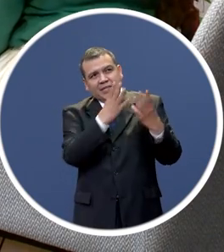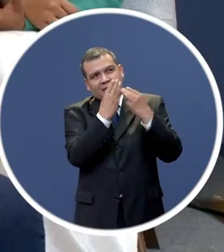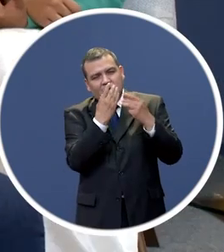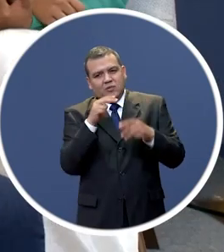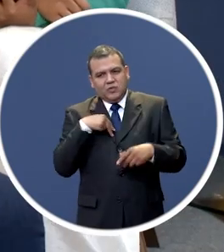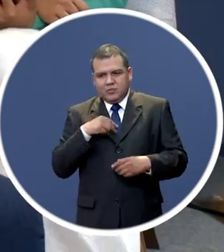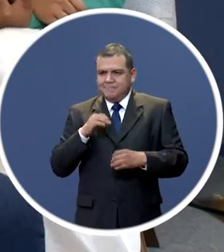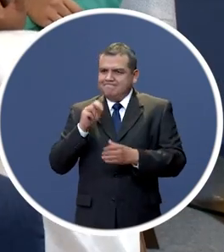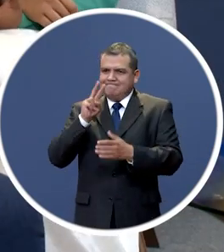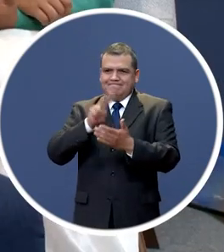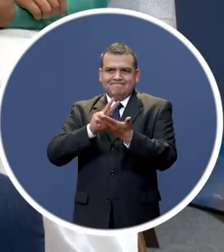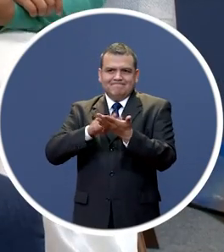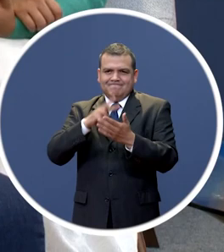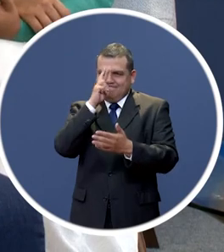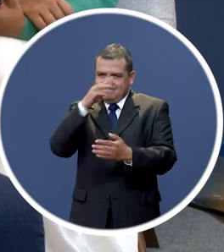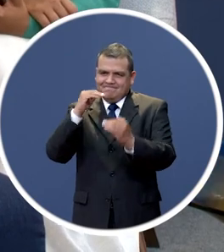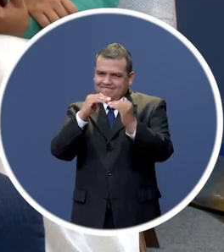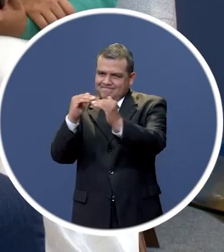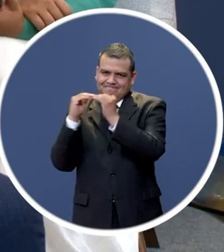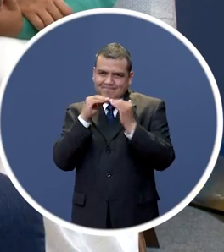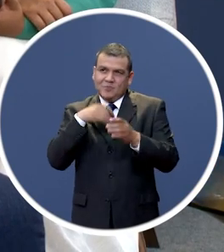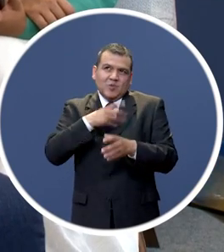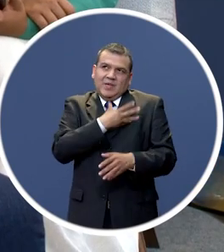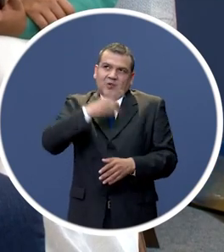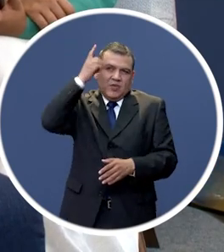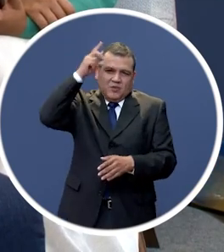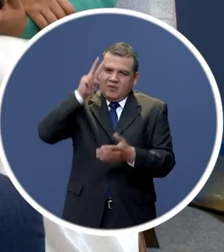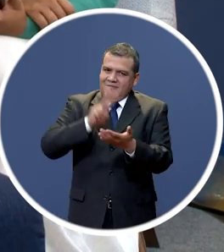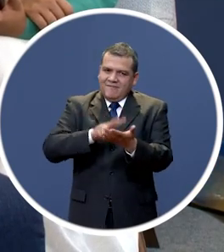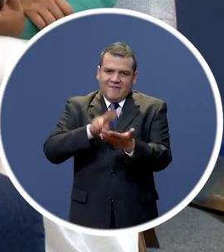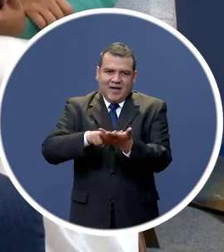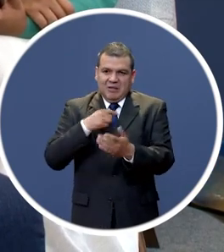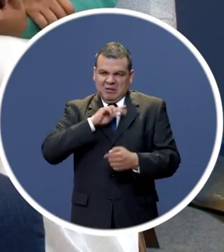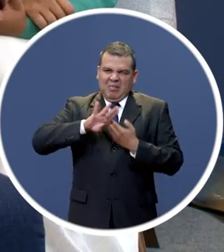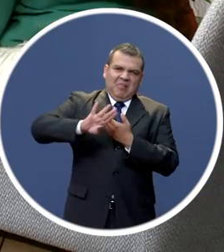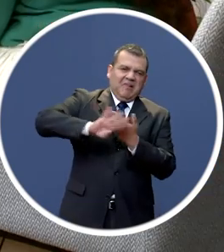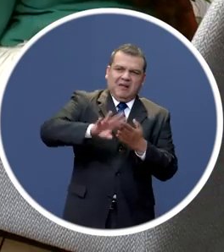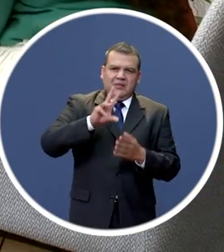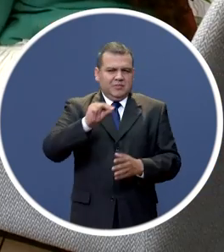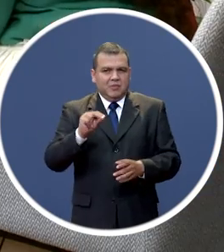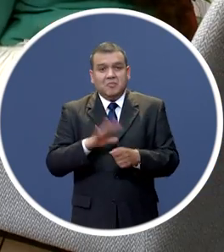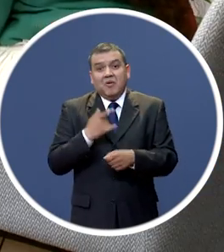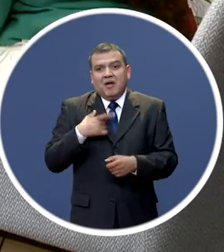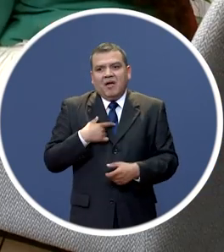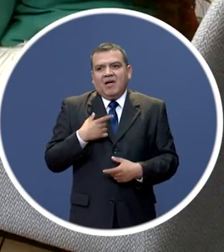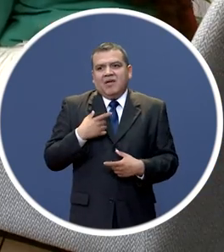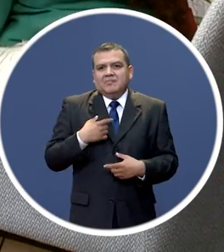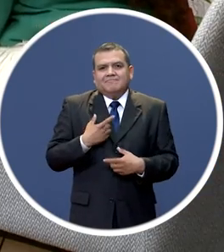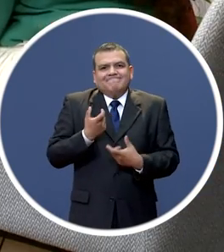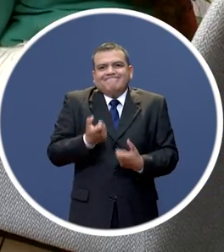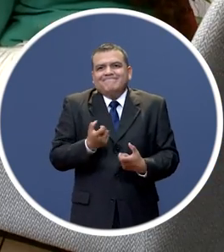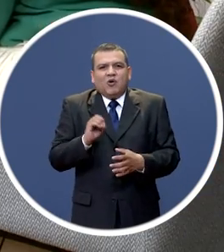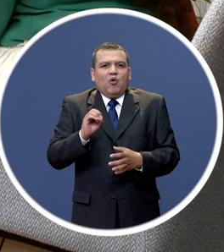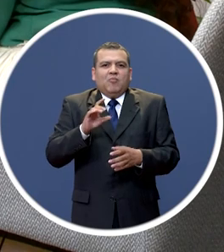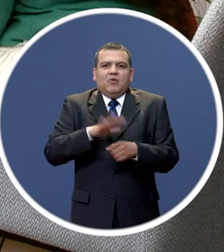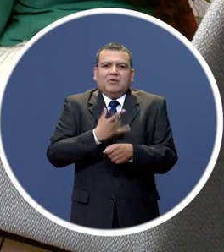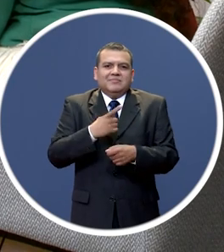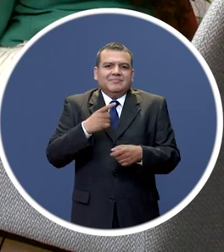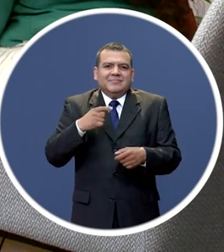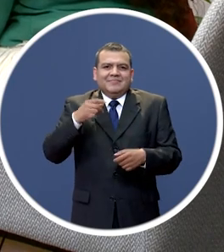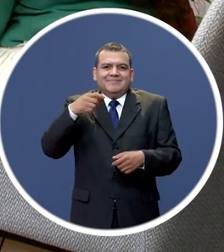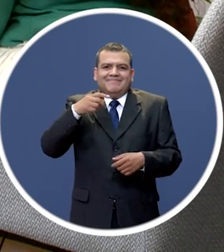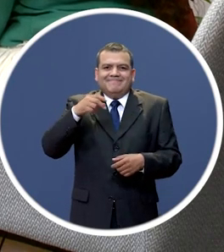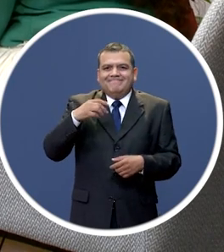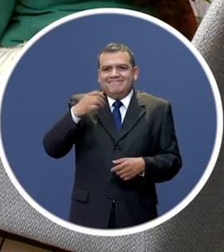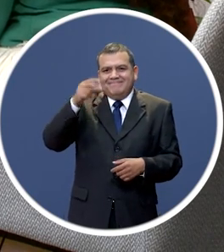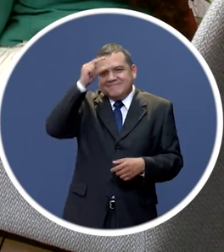y tratarnos sin ninguna discriminación, sin ningún rechazo a nadie por ninguna condición fuera social o fuera, en este caso,